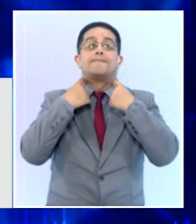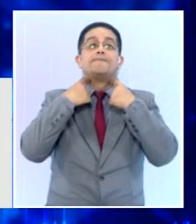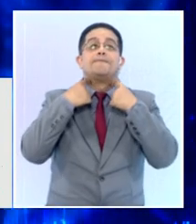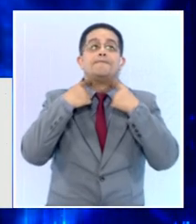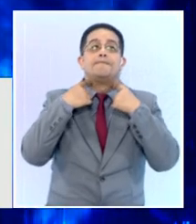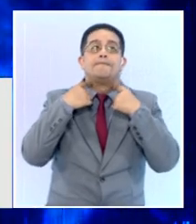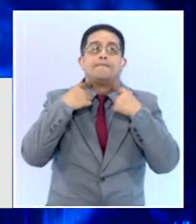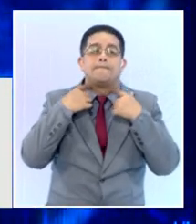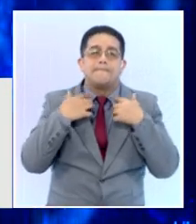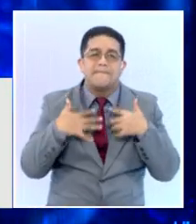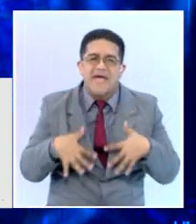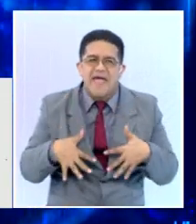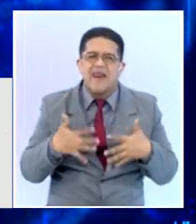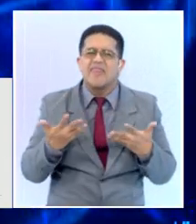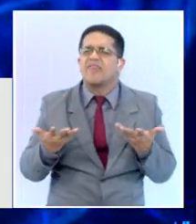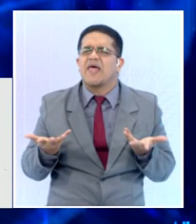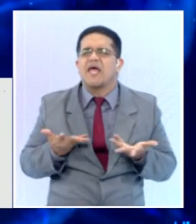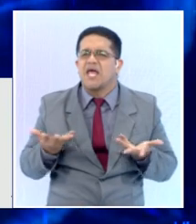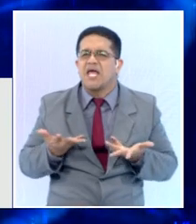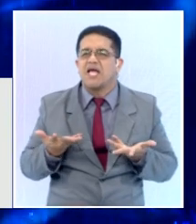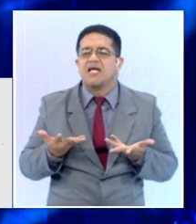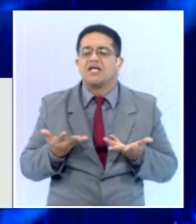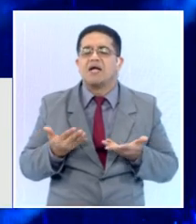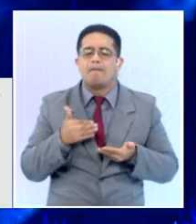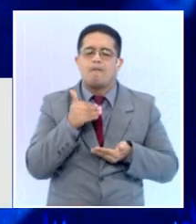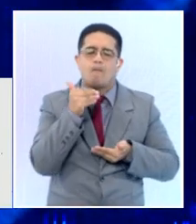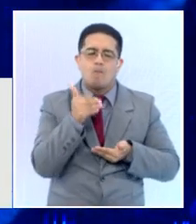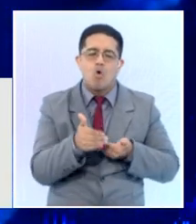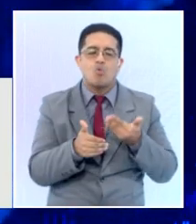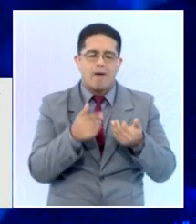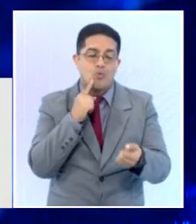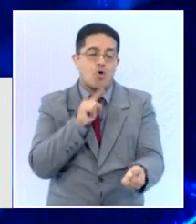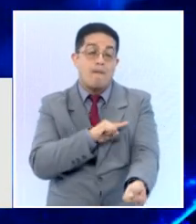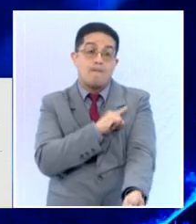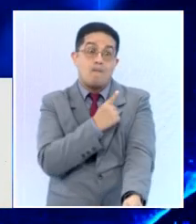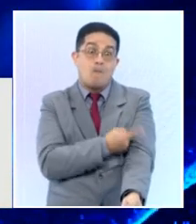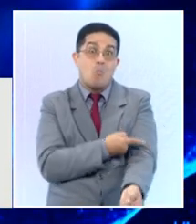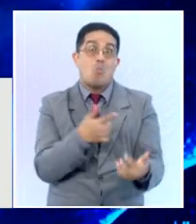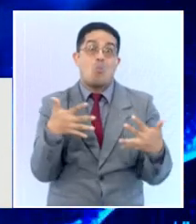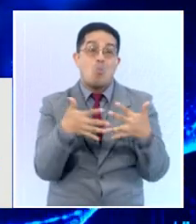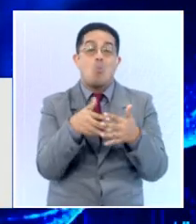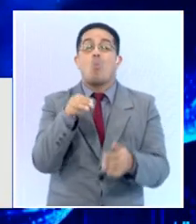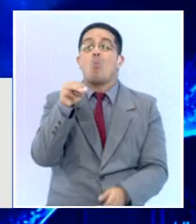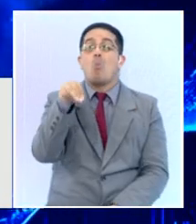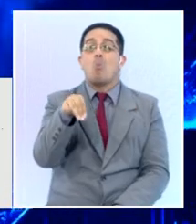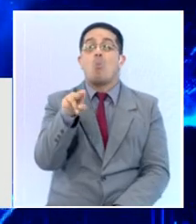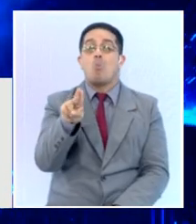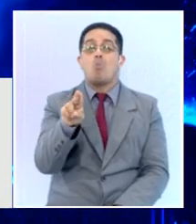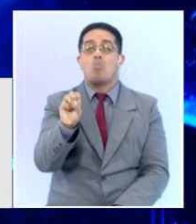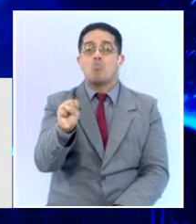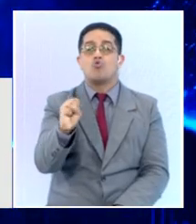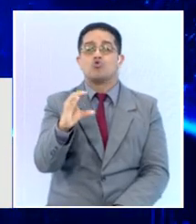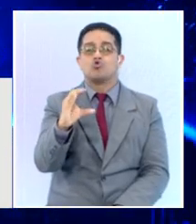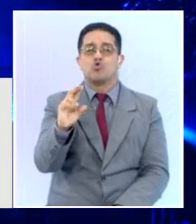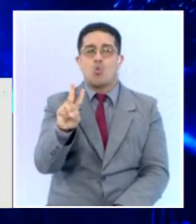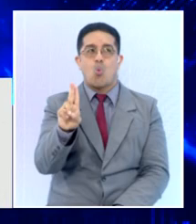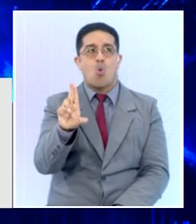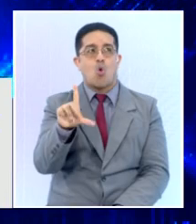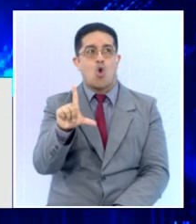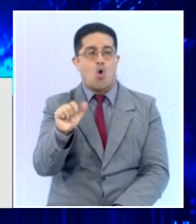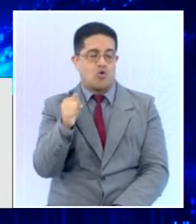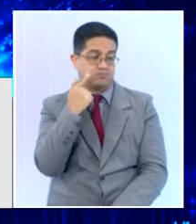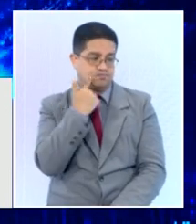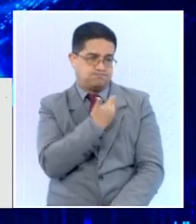progresiva involuntaria gradual de músculo esquelético si si me permites el